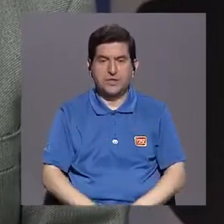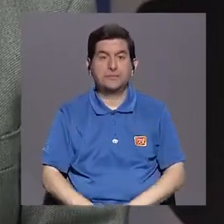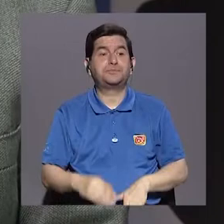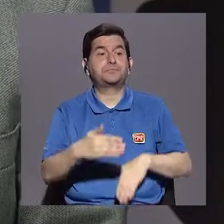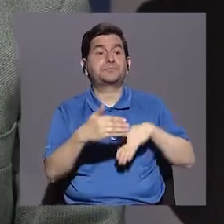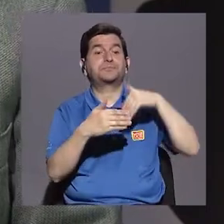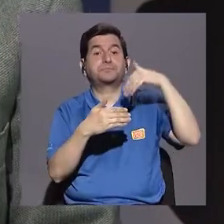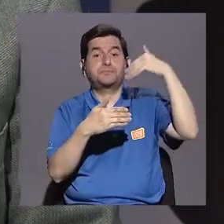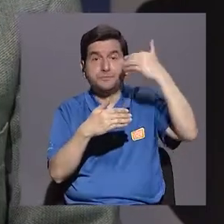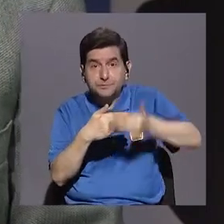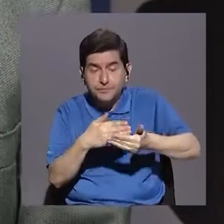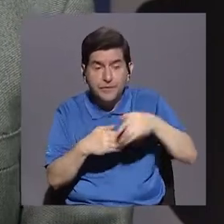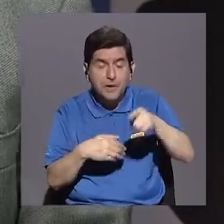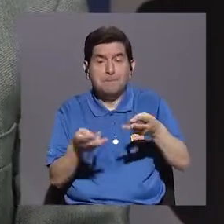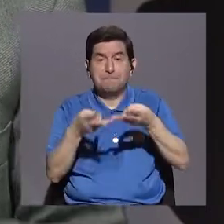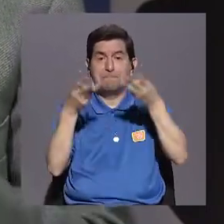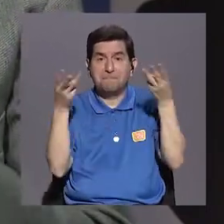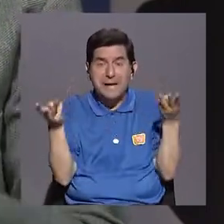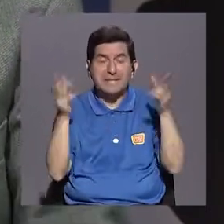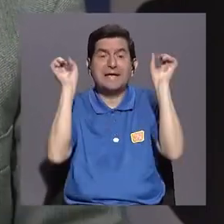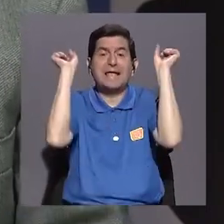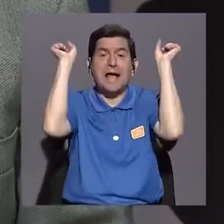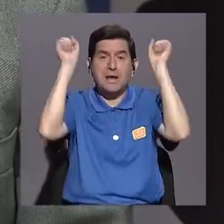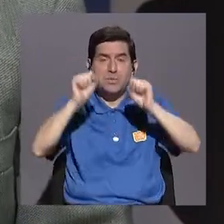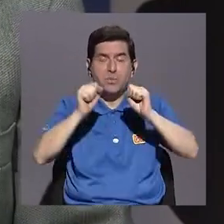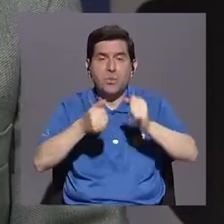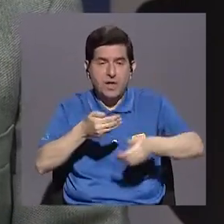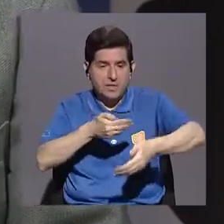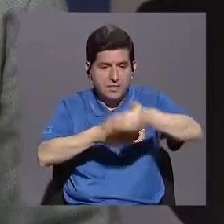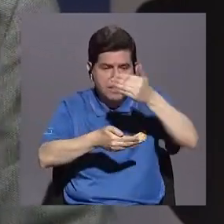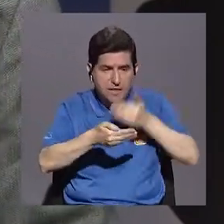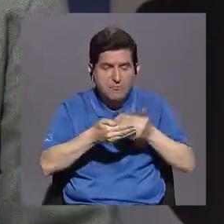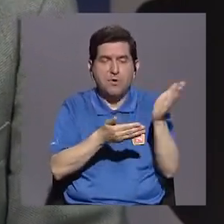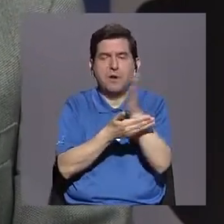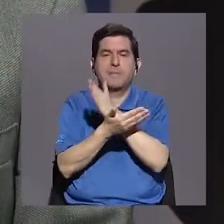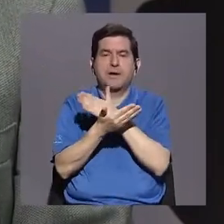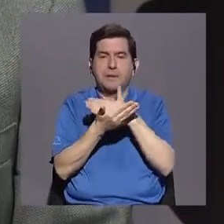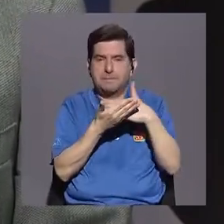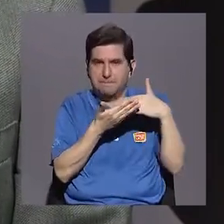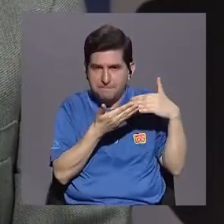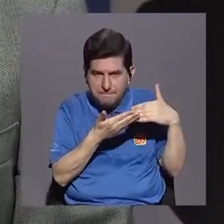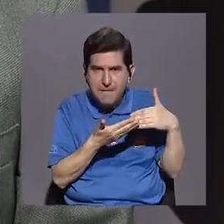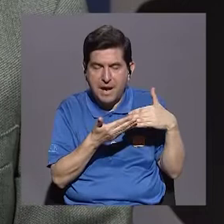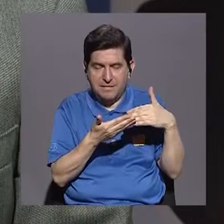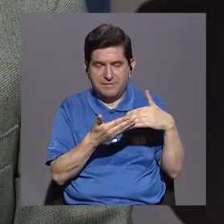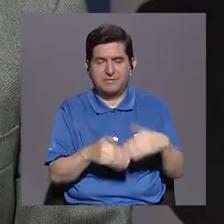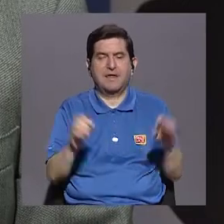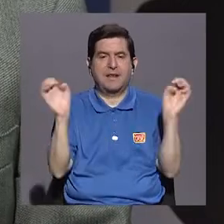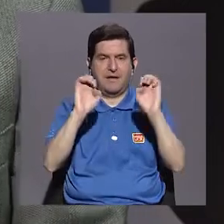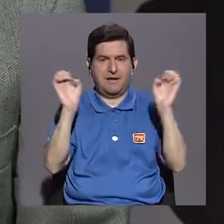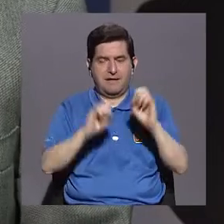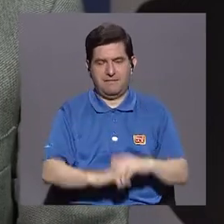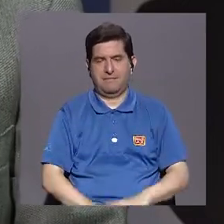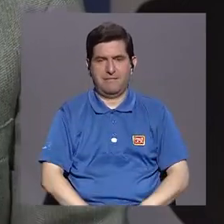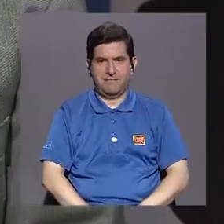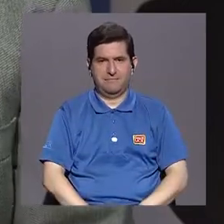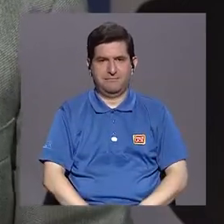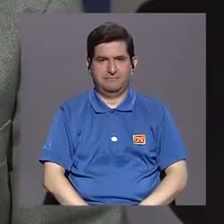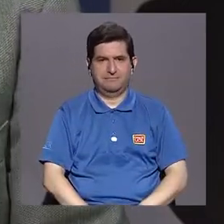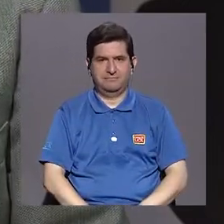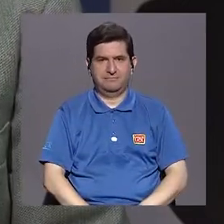luego ese material puede devolver parcialmente esa energía de manera